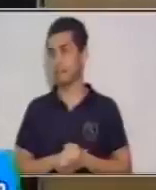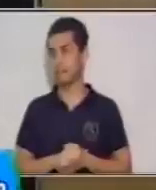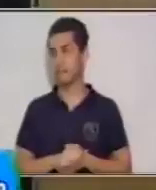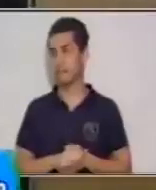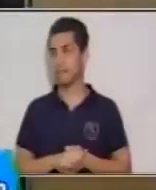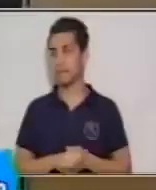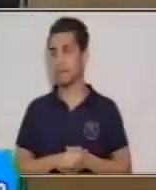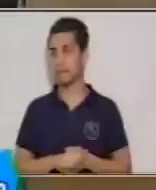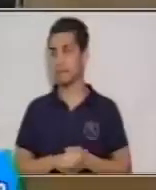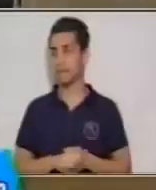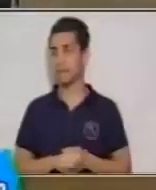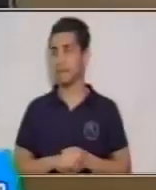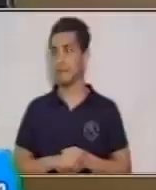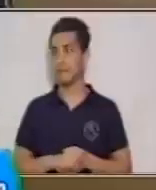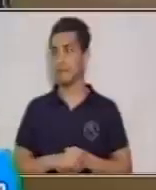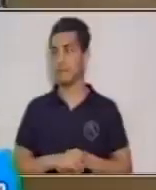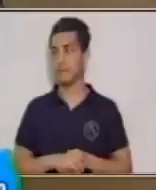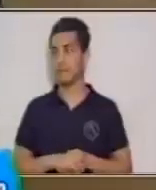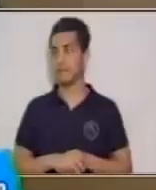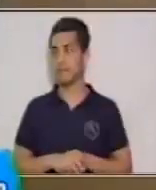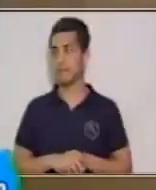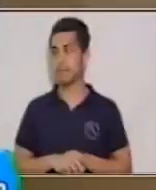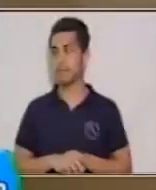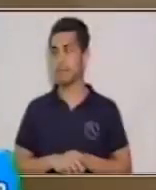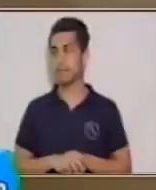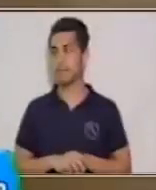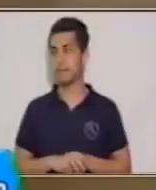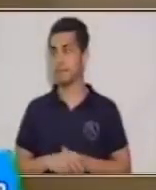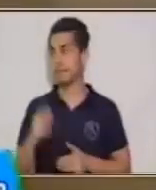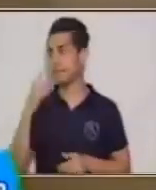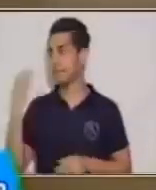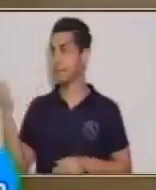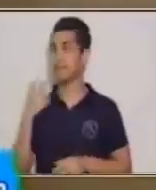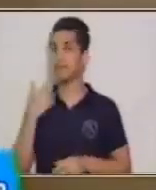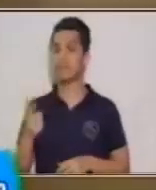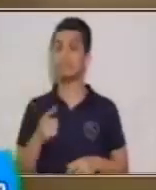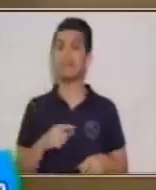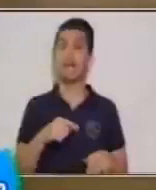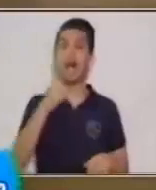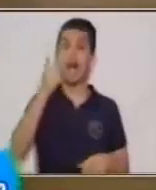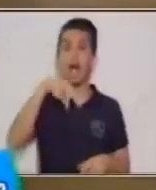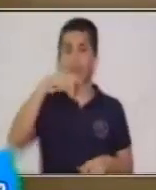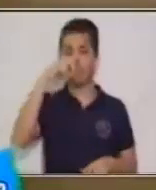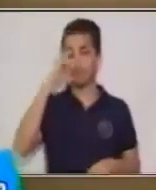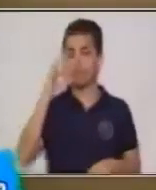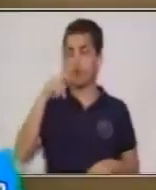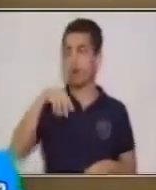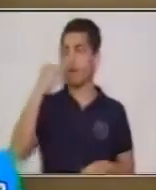Bueno, tenemos aquí el primero. Relaciona los siguientes antónimos.